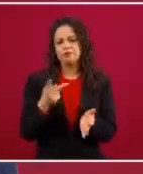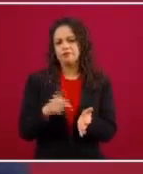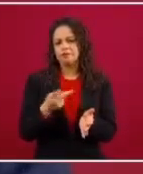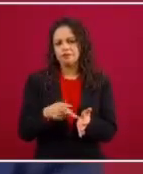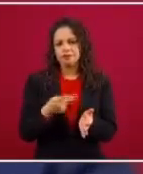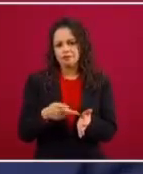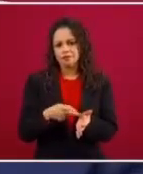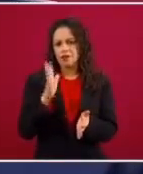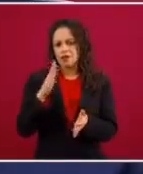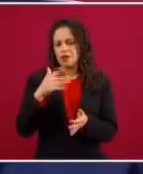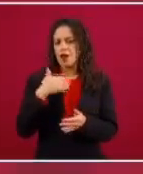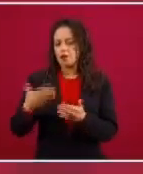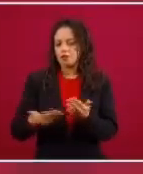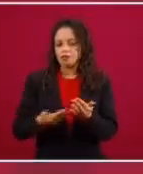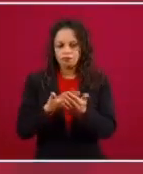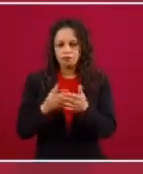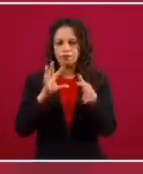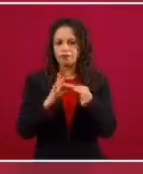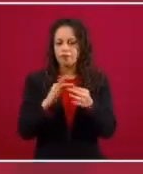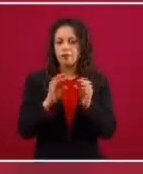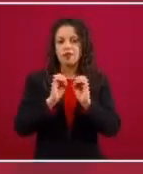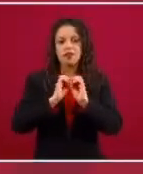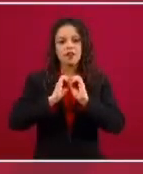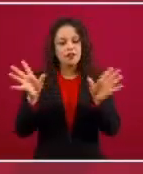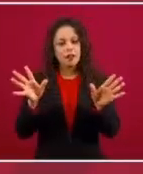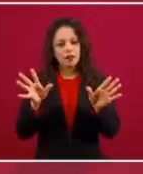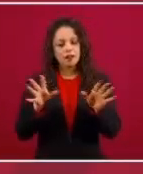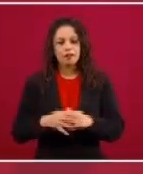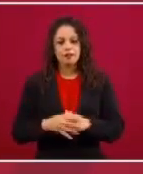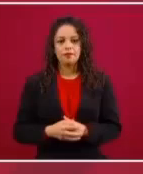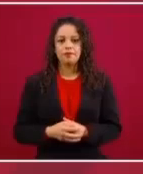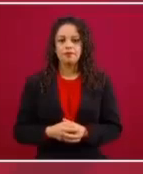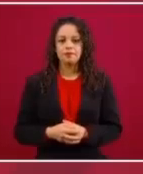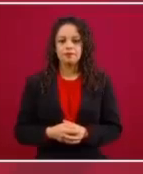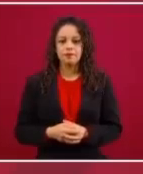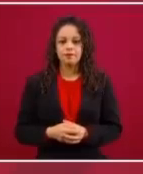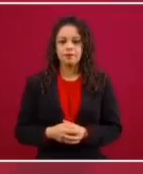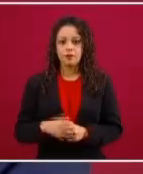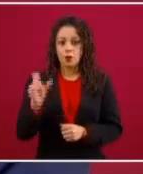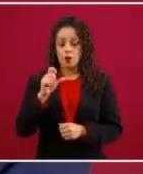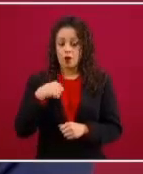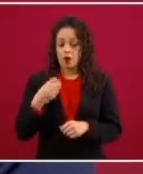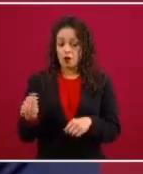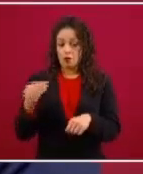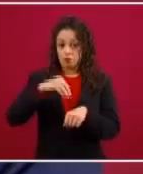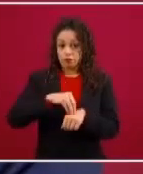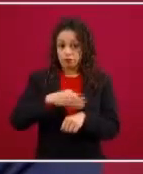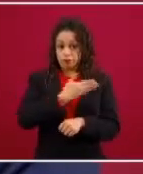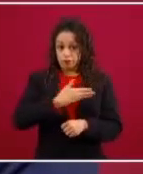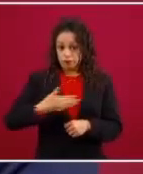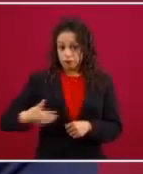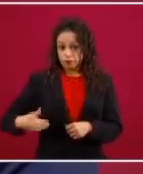planteé con toda claridad desde la toma de posesión.